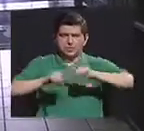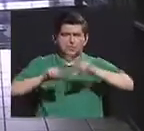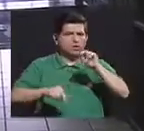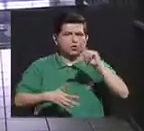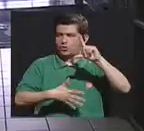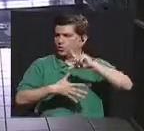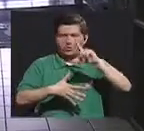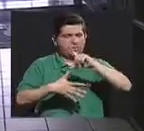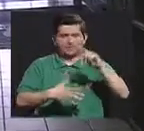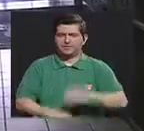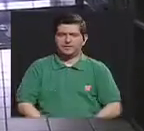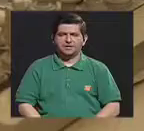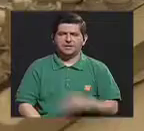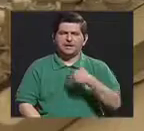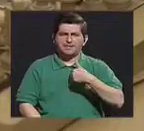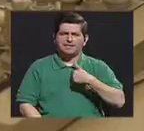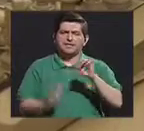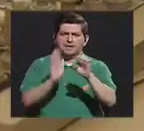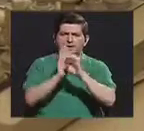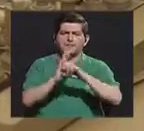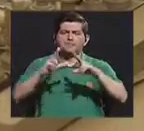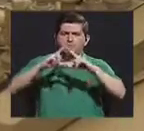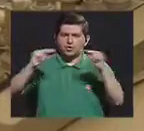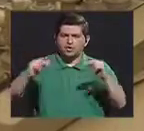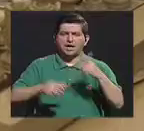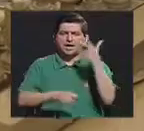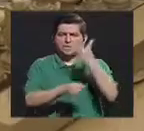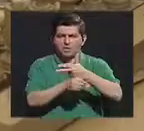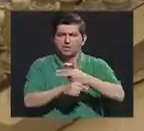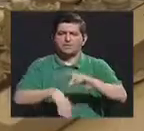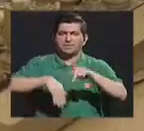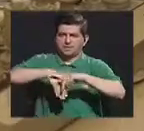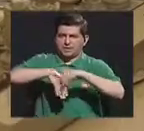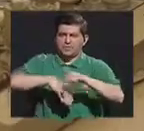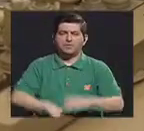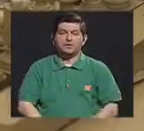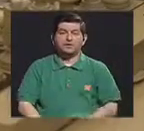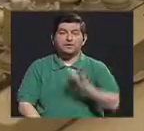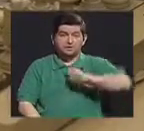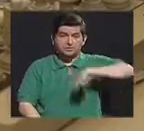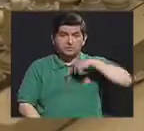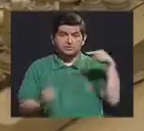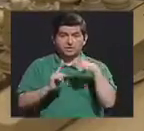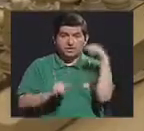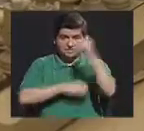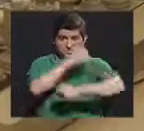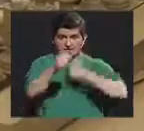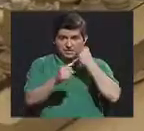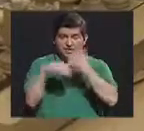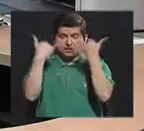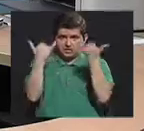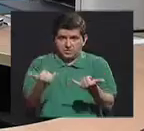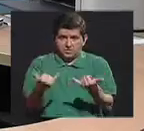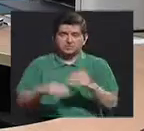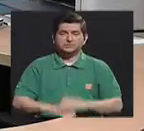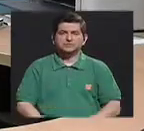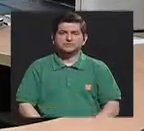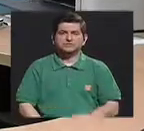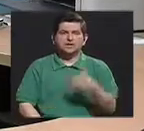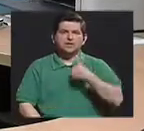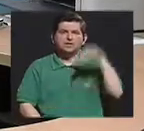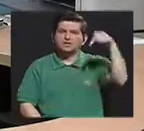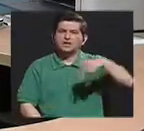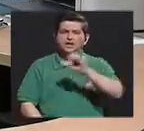pero no en américa latina existen por ejemplo en nicaragua guatemala y paraguay nosotros hasta este año ya logramos